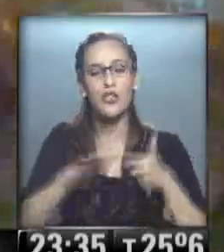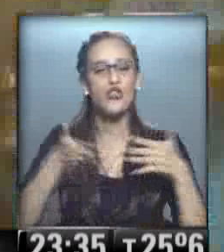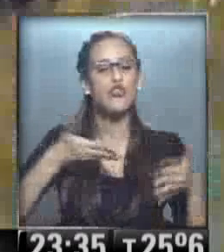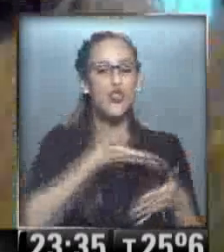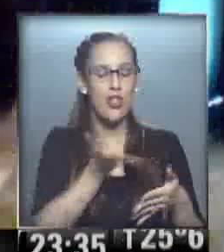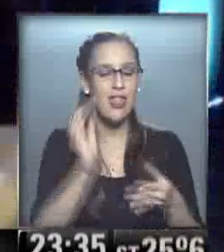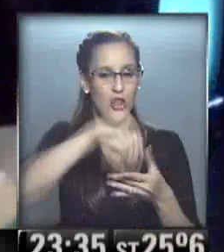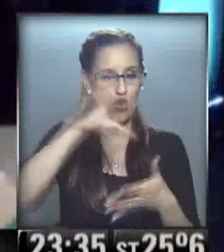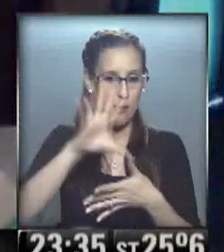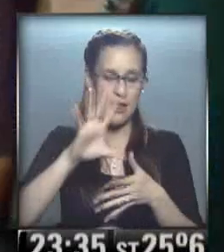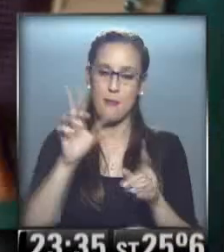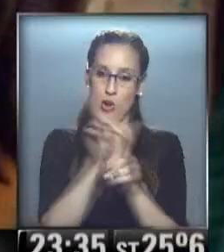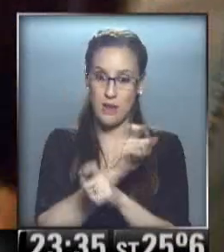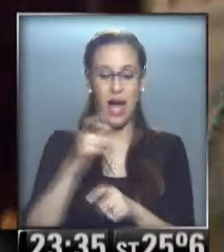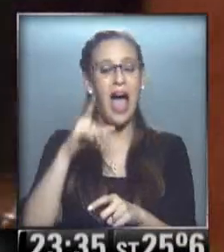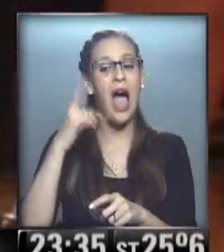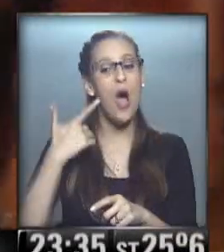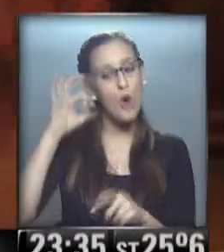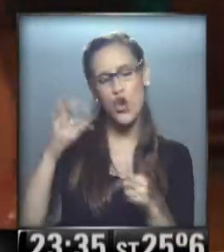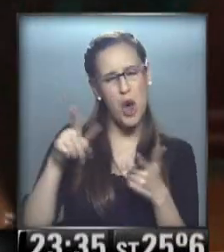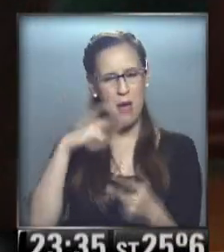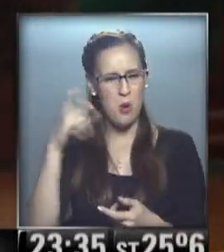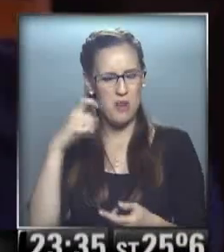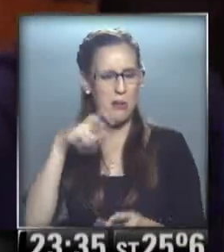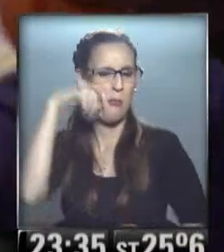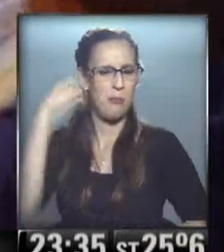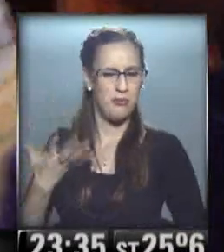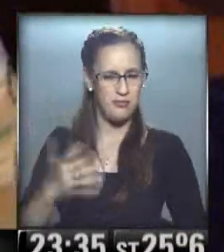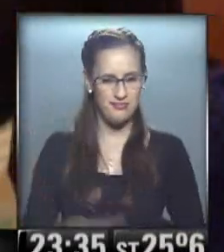americana. Jackass, el abuelo sinvergüenza, estreno recomendado del día de